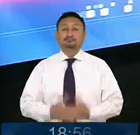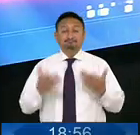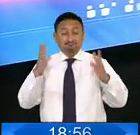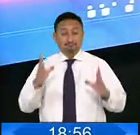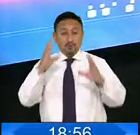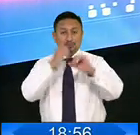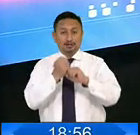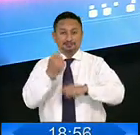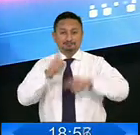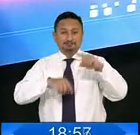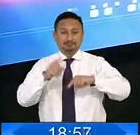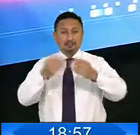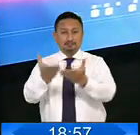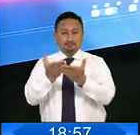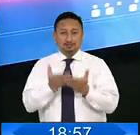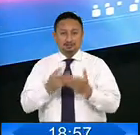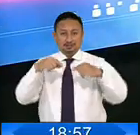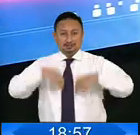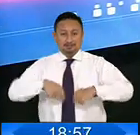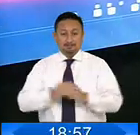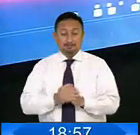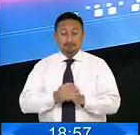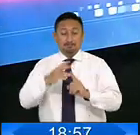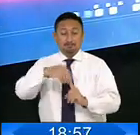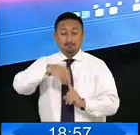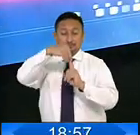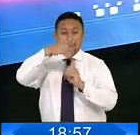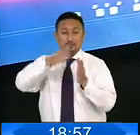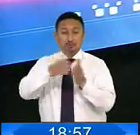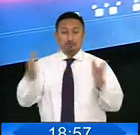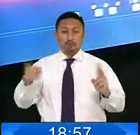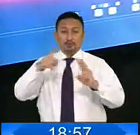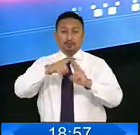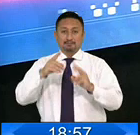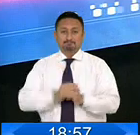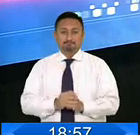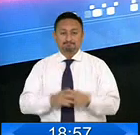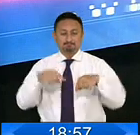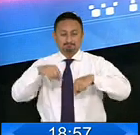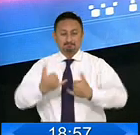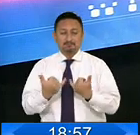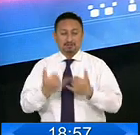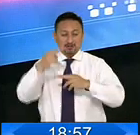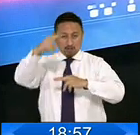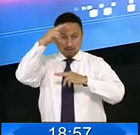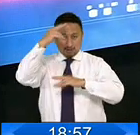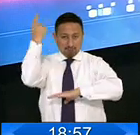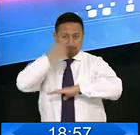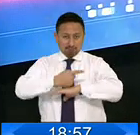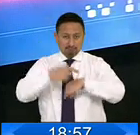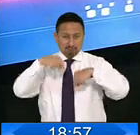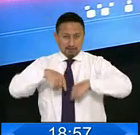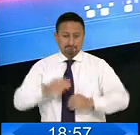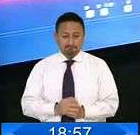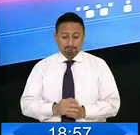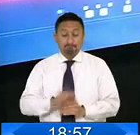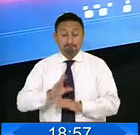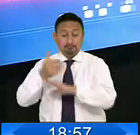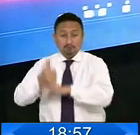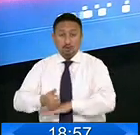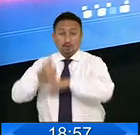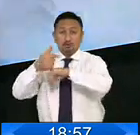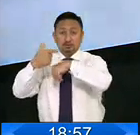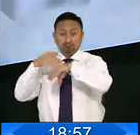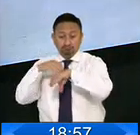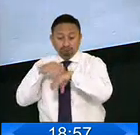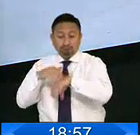Buenas noches, amigos, bienvenidos a la emisión estelar del Comercio TV. Esta es la noticia destacada del día. Autoridades